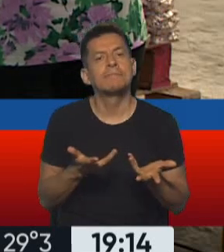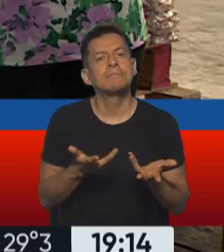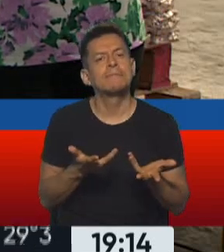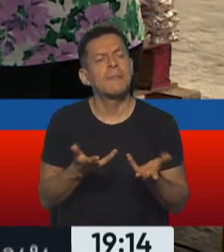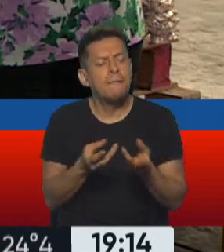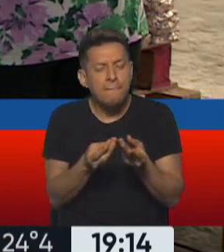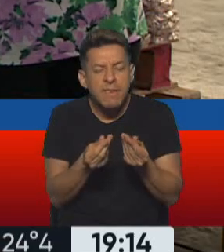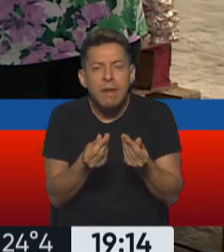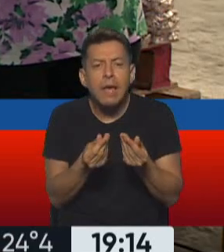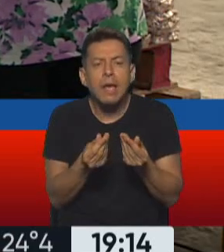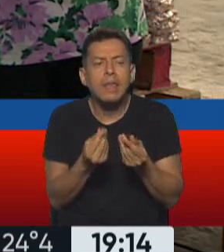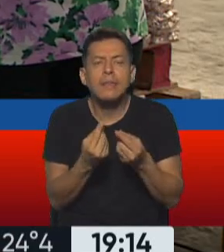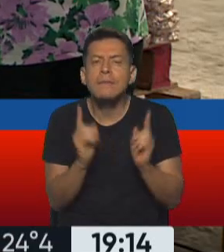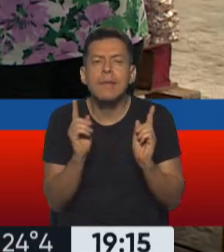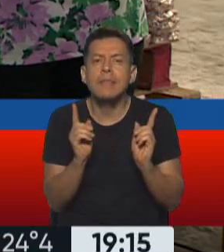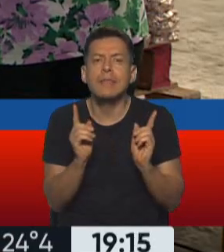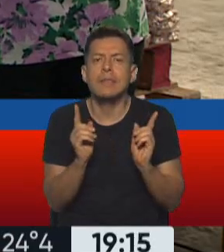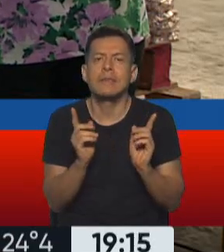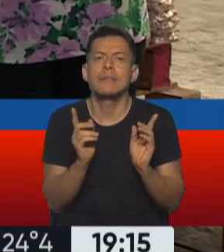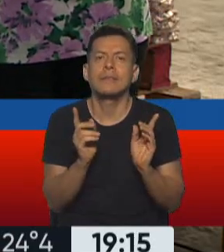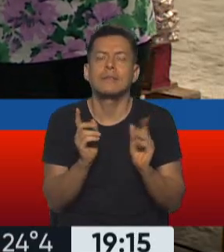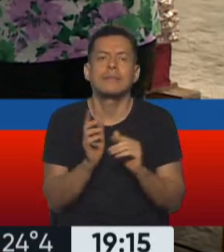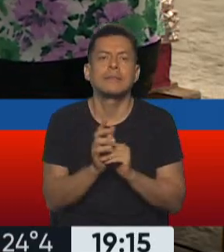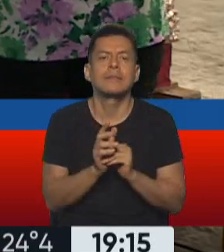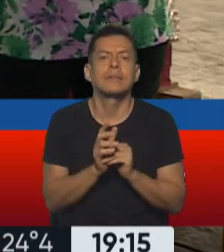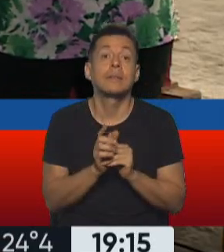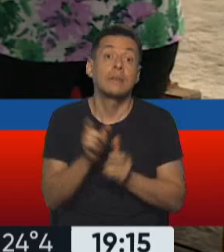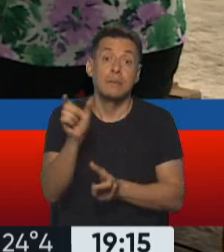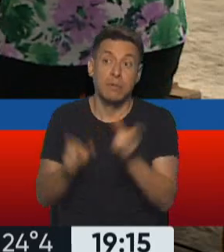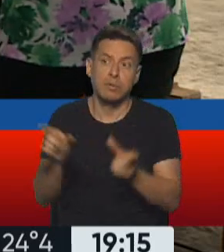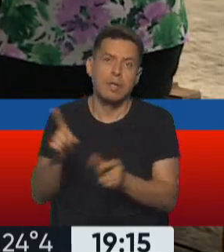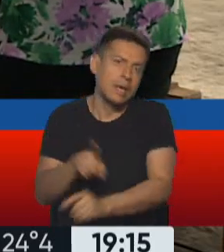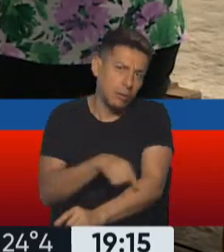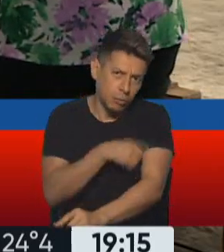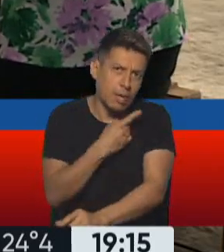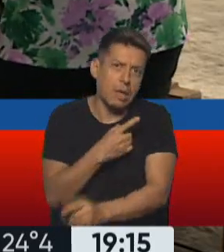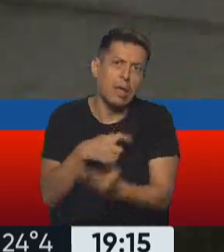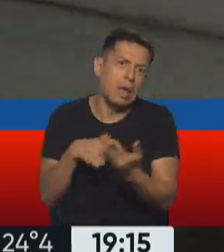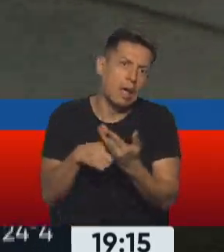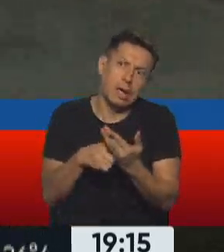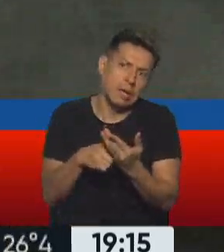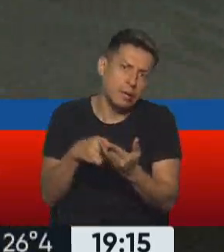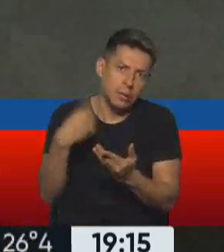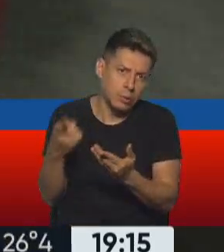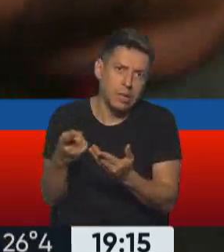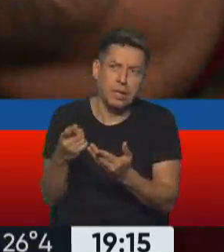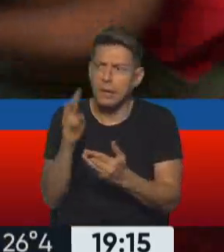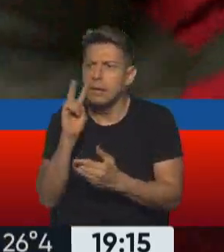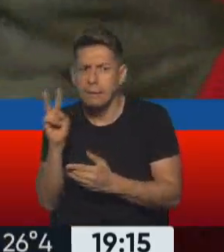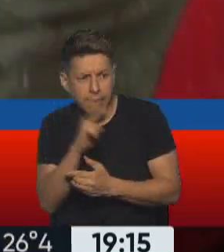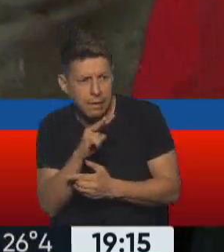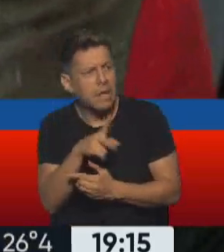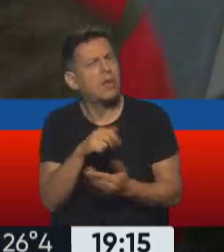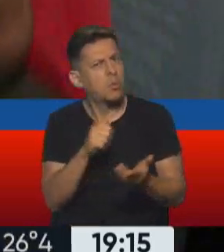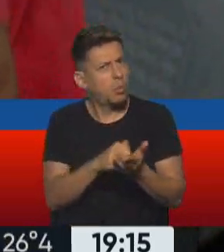otra fibra, quizás para los consumidores que están acostumbrados a comer carne de filo, la van a encontrar un poquito más